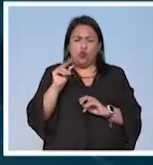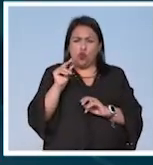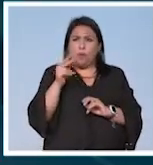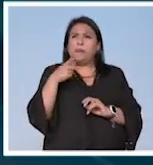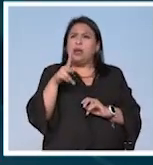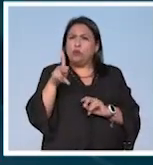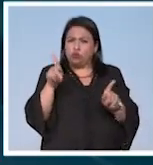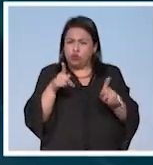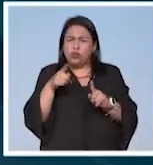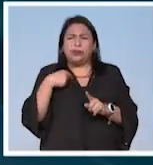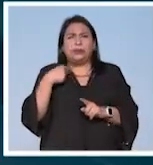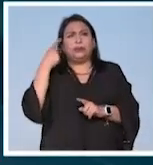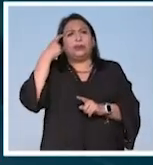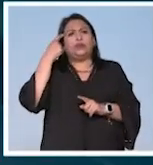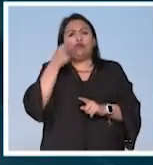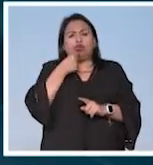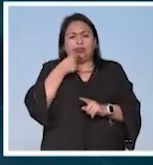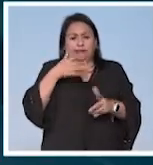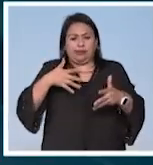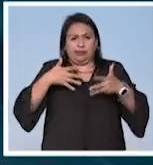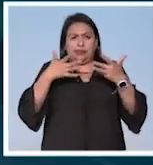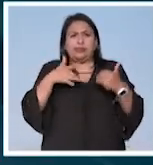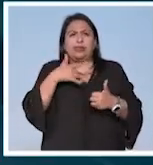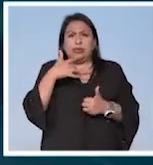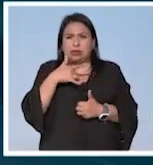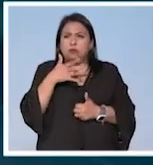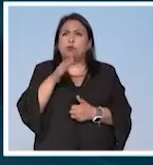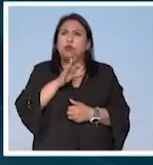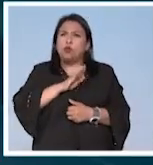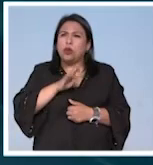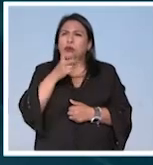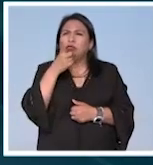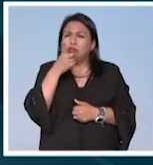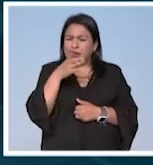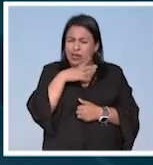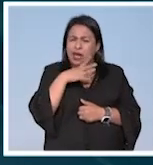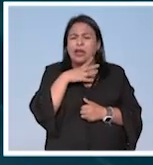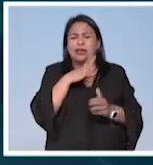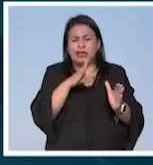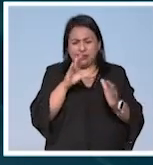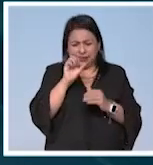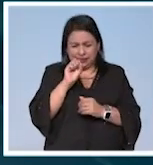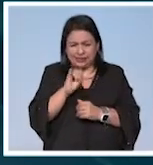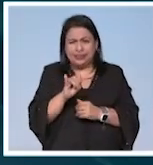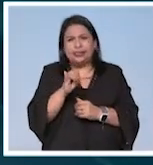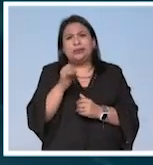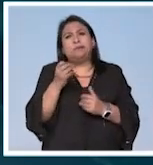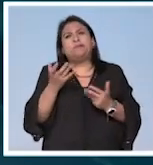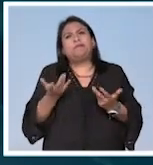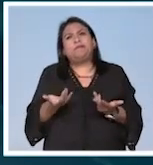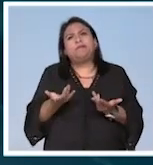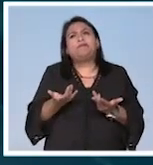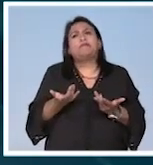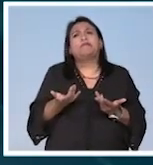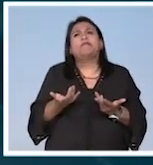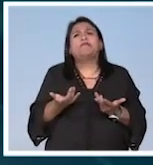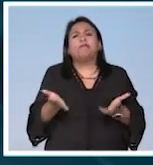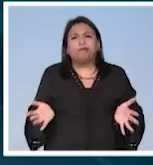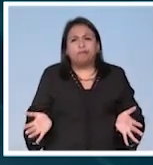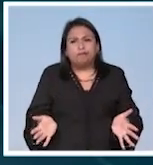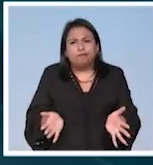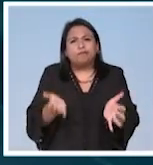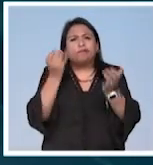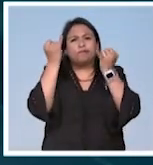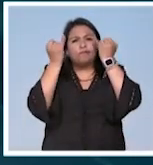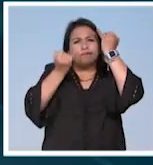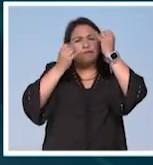es una música que inspira mucho a los niños y que podemos decir que tiene un lado formativo al eh incentivar